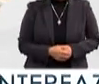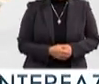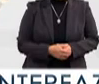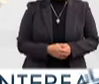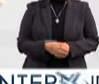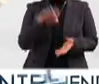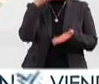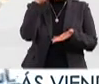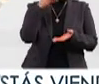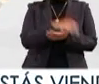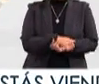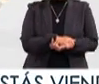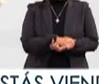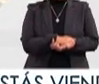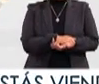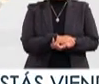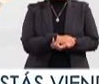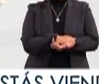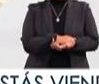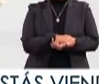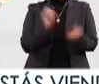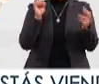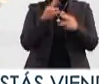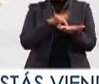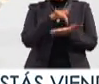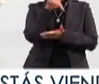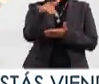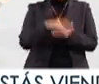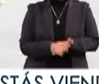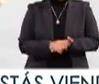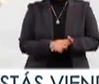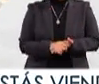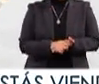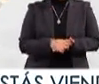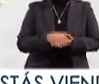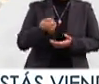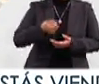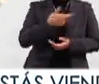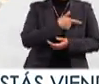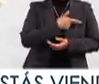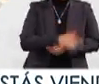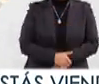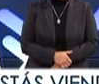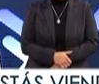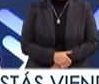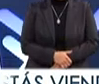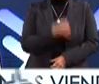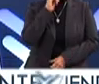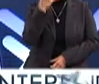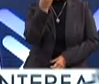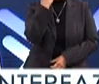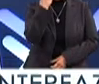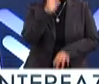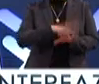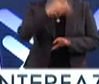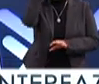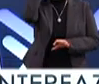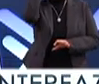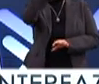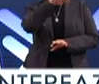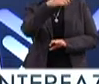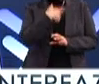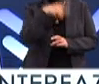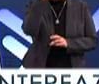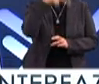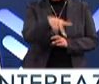sin tacos hasta luego gracias hasta luego fuerte abrazo pues si también la comida es de lo que más se